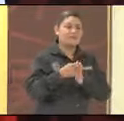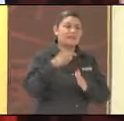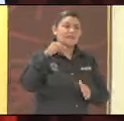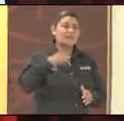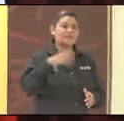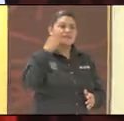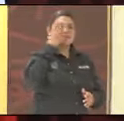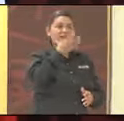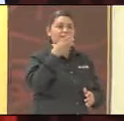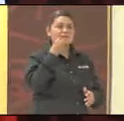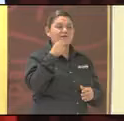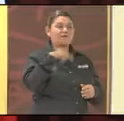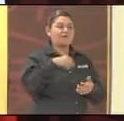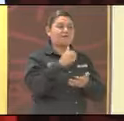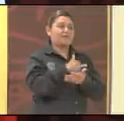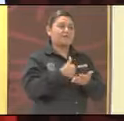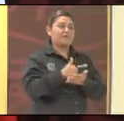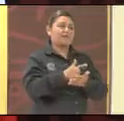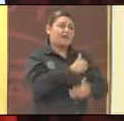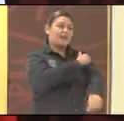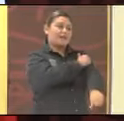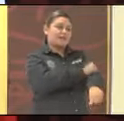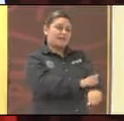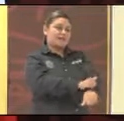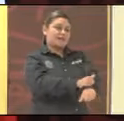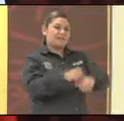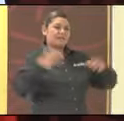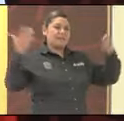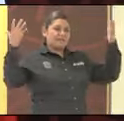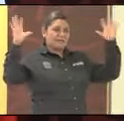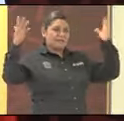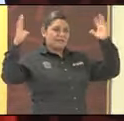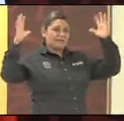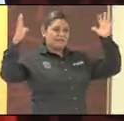hermoso municipio que tenemos que se llama Altamira.